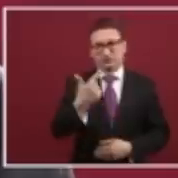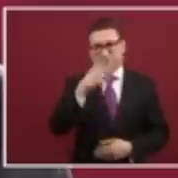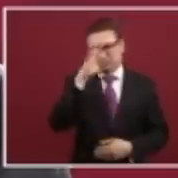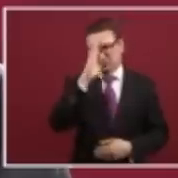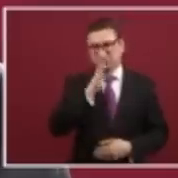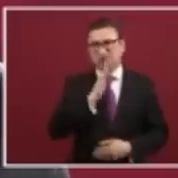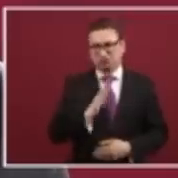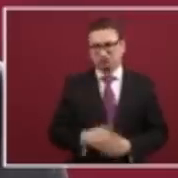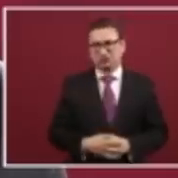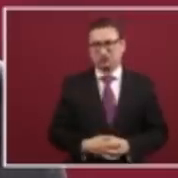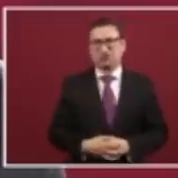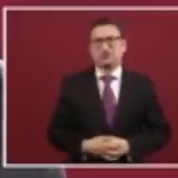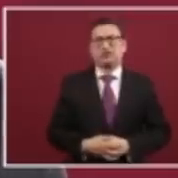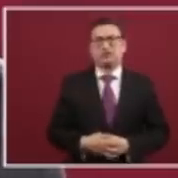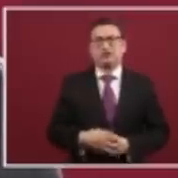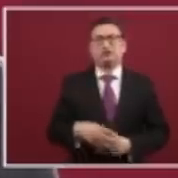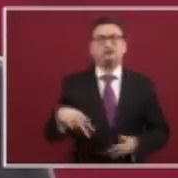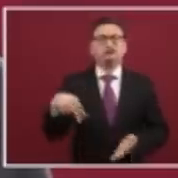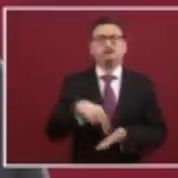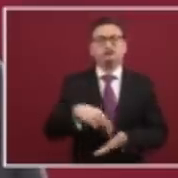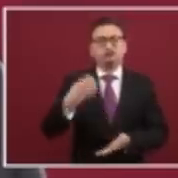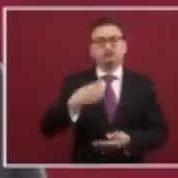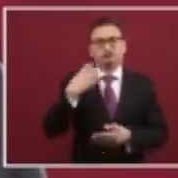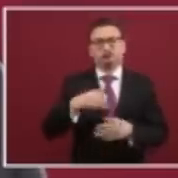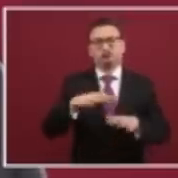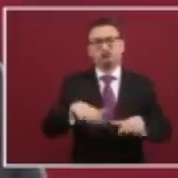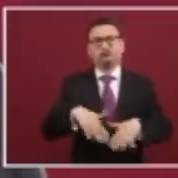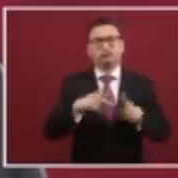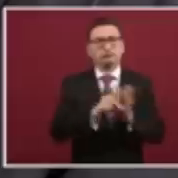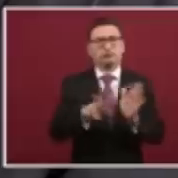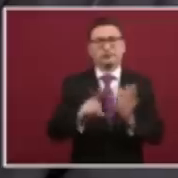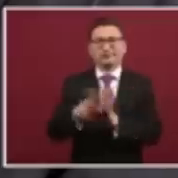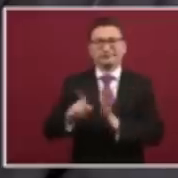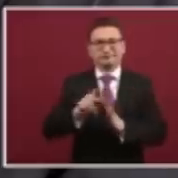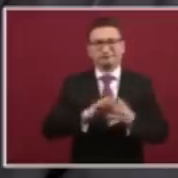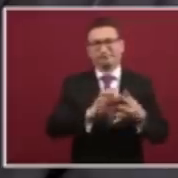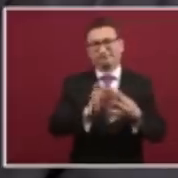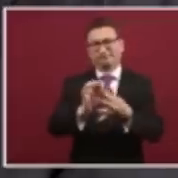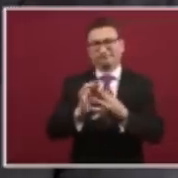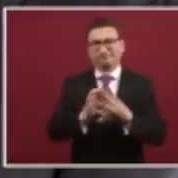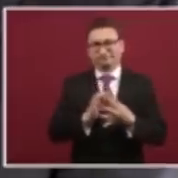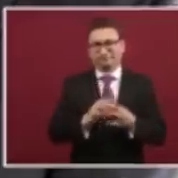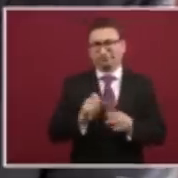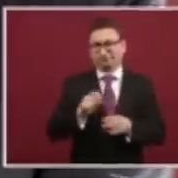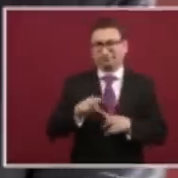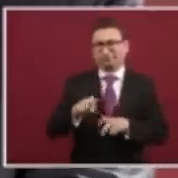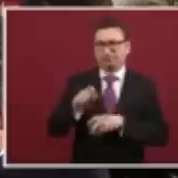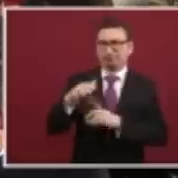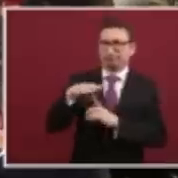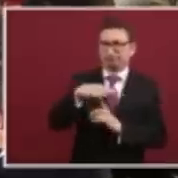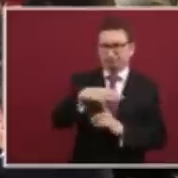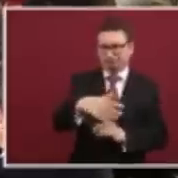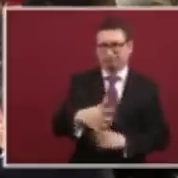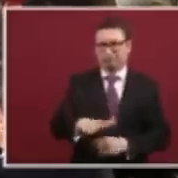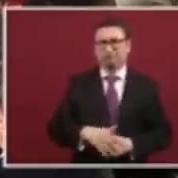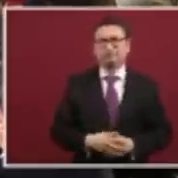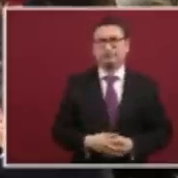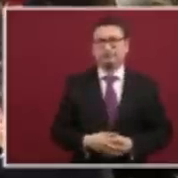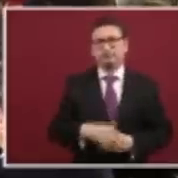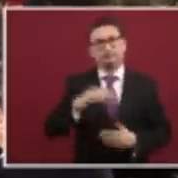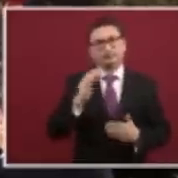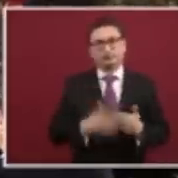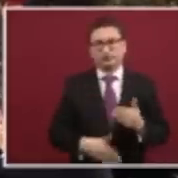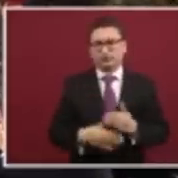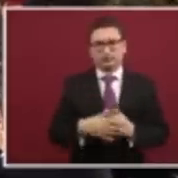horas va a darse esta rueda de prensa sobre este tema. Hemos terminado